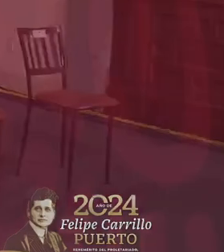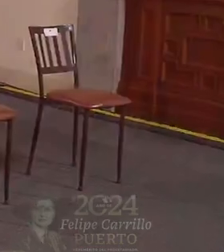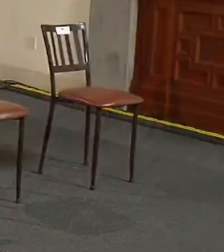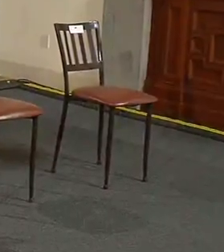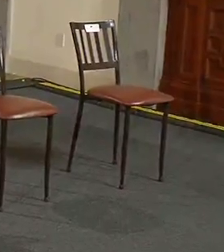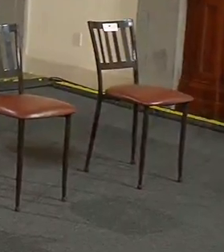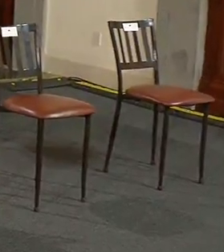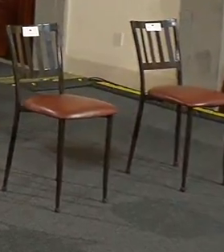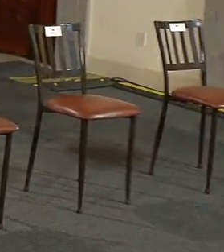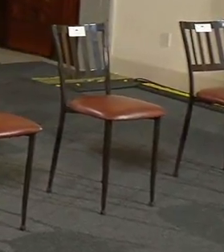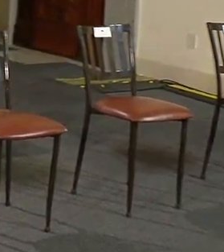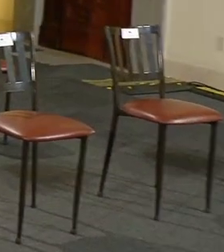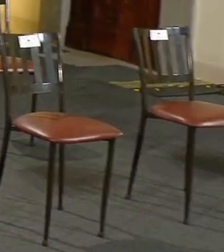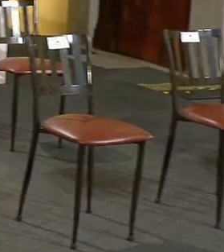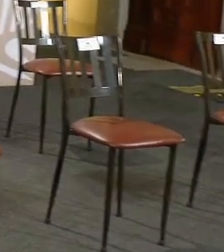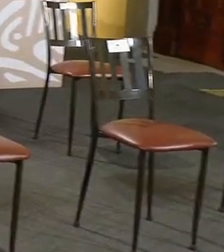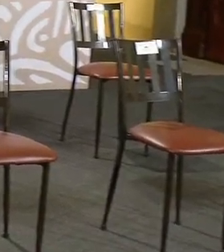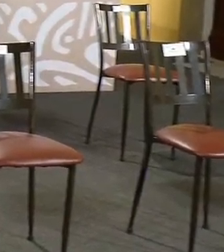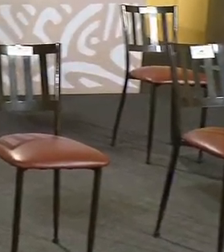¡Ánimo!